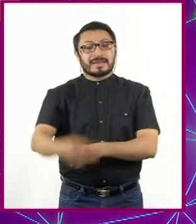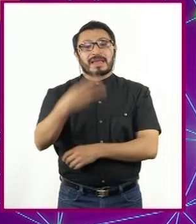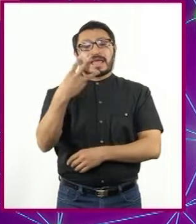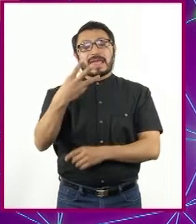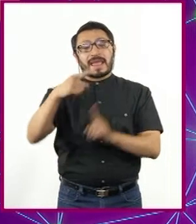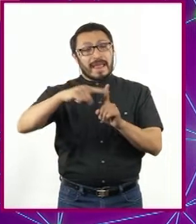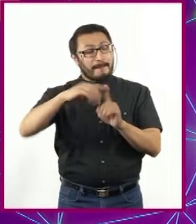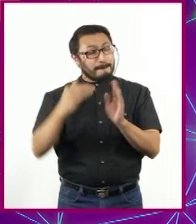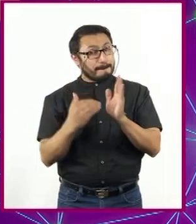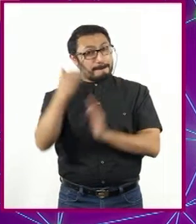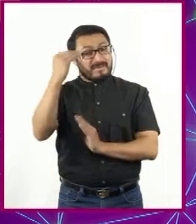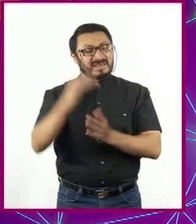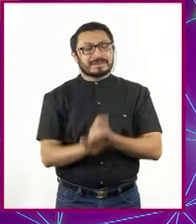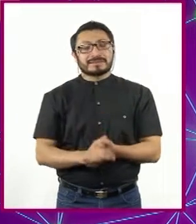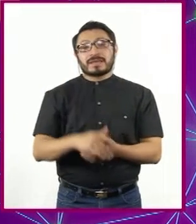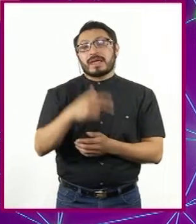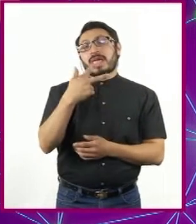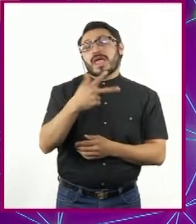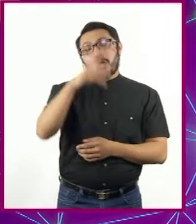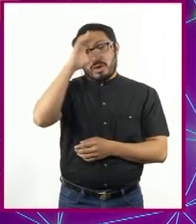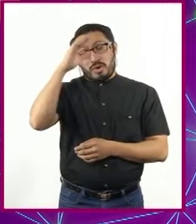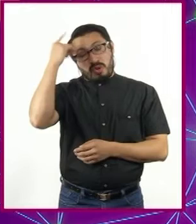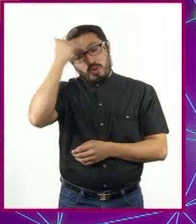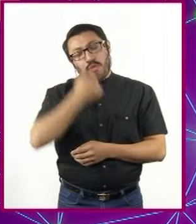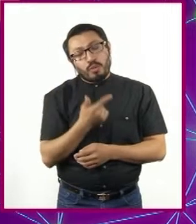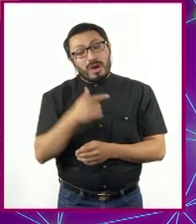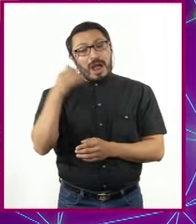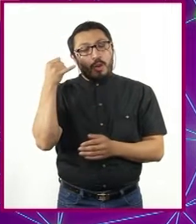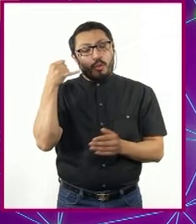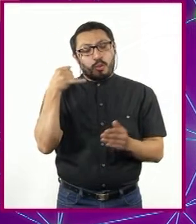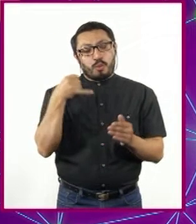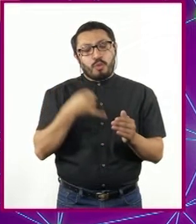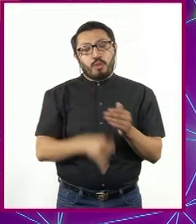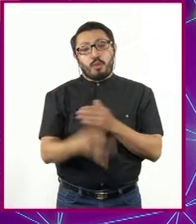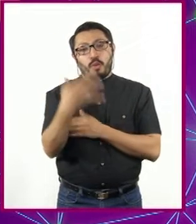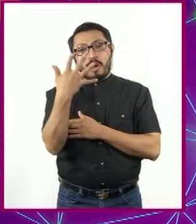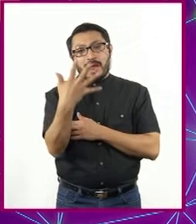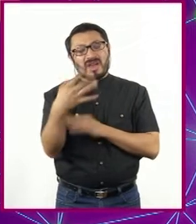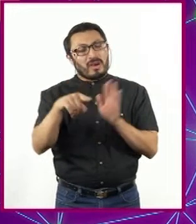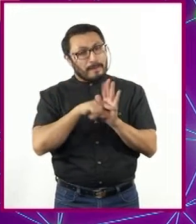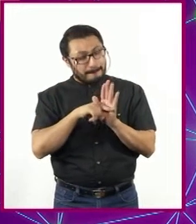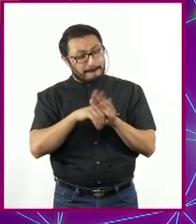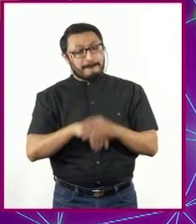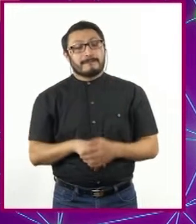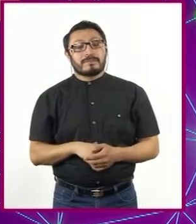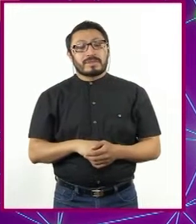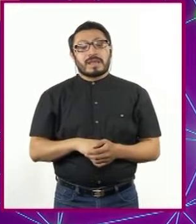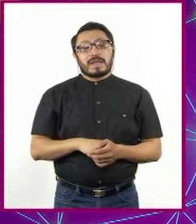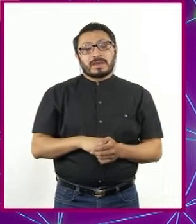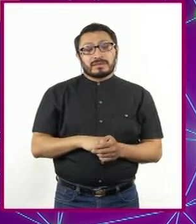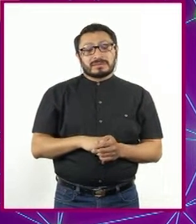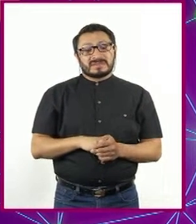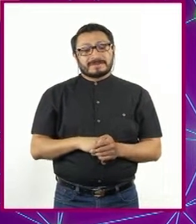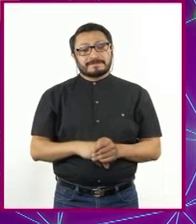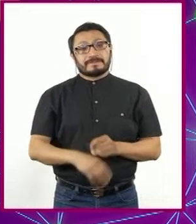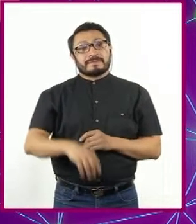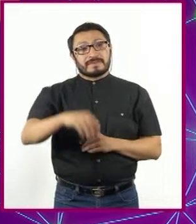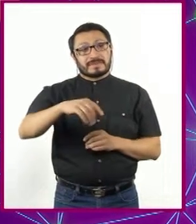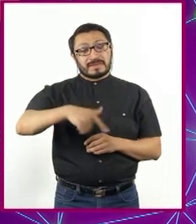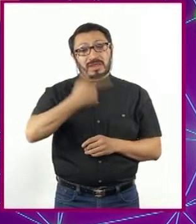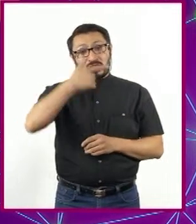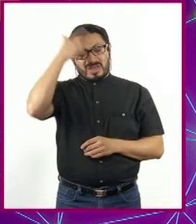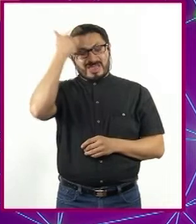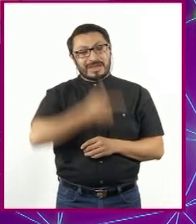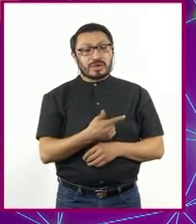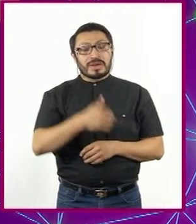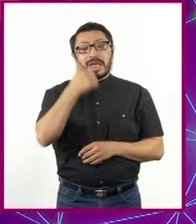más. A las 8 de la noche, descendió 5 grados. Y para la medianoche, descendió 6